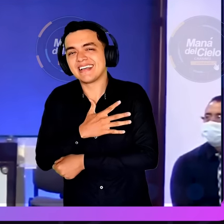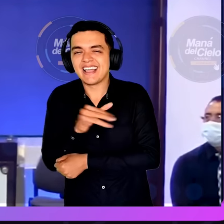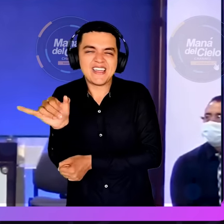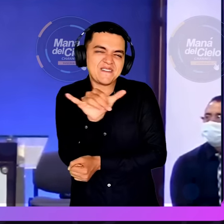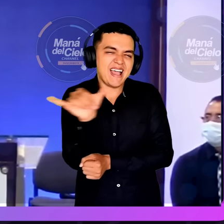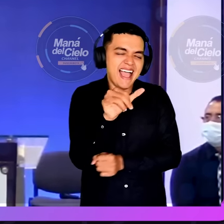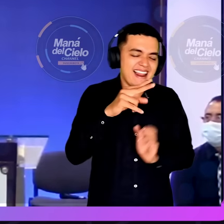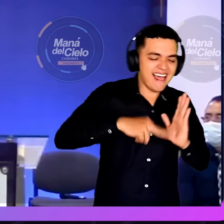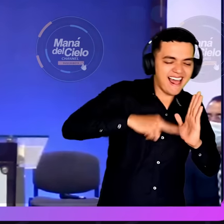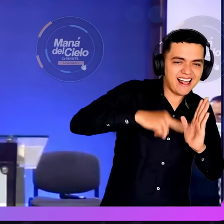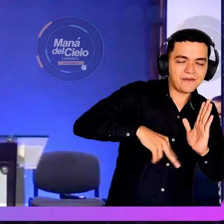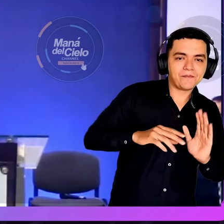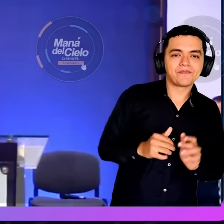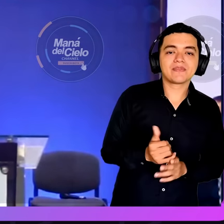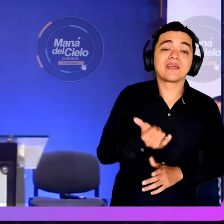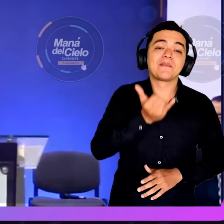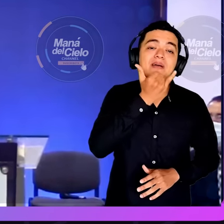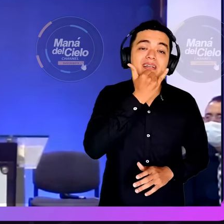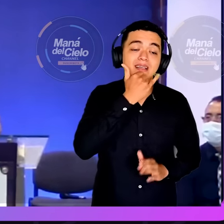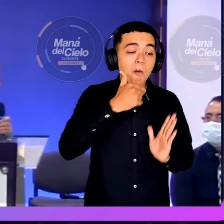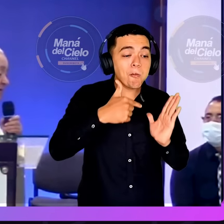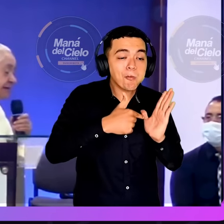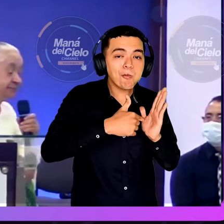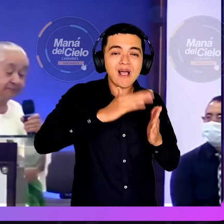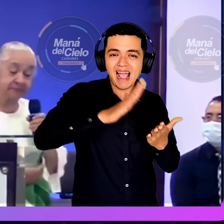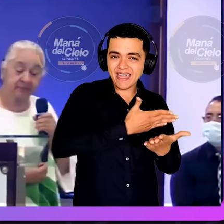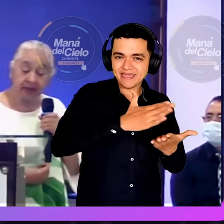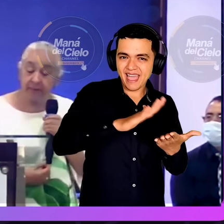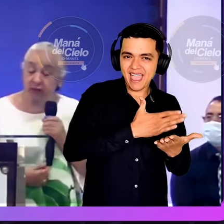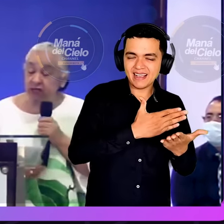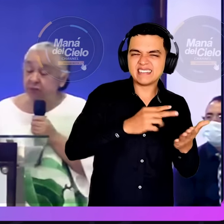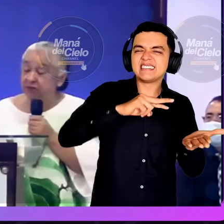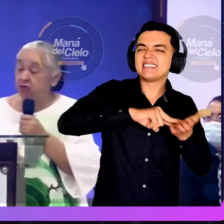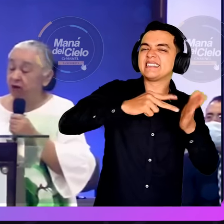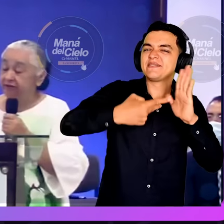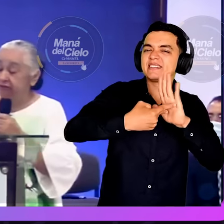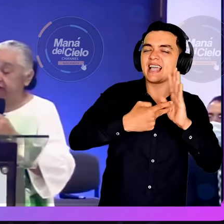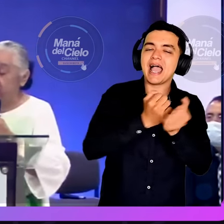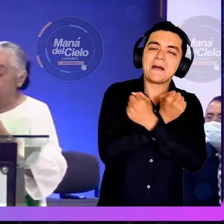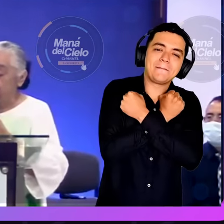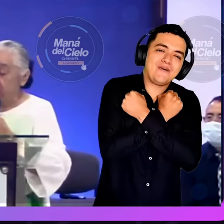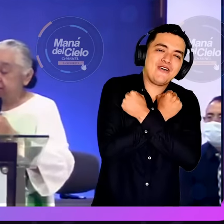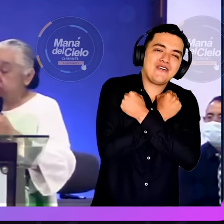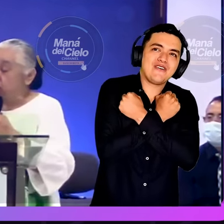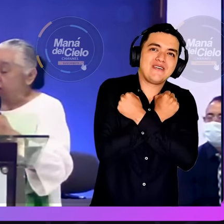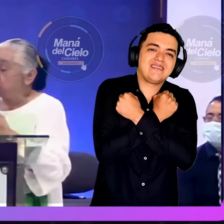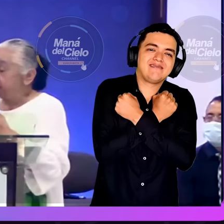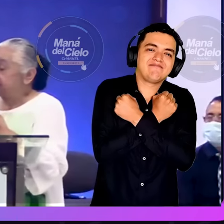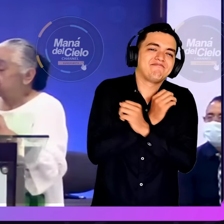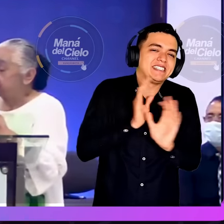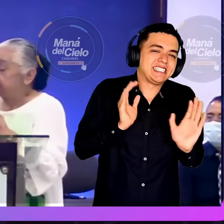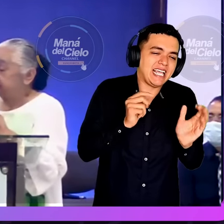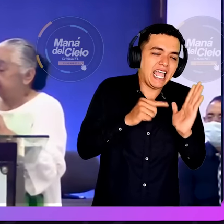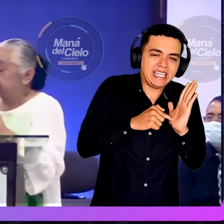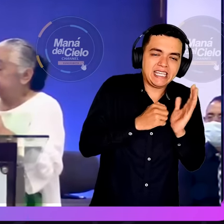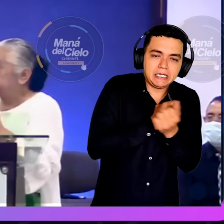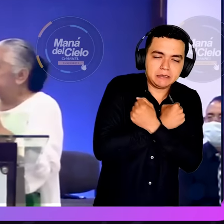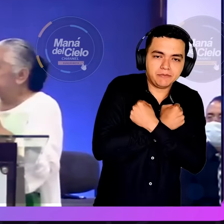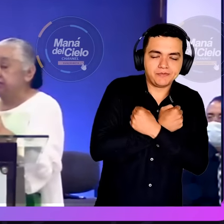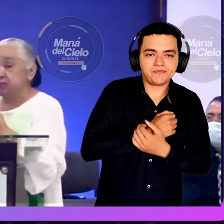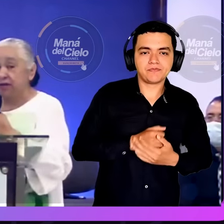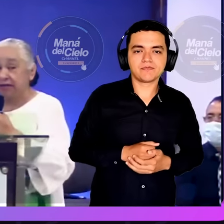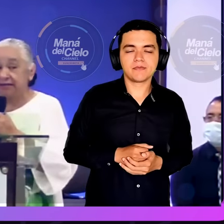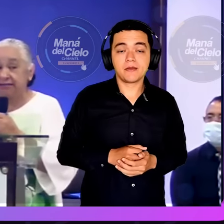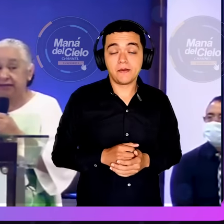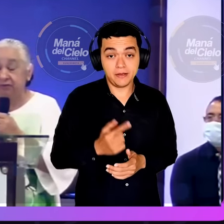Cuando uno está enamorado, ¿no? Porque precisamente esta mañana, pero ya después uno va entendiendo que es como una comparación